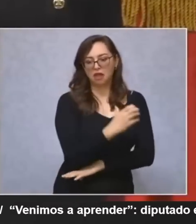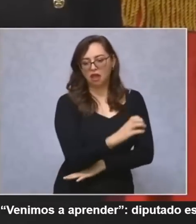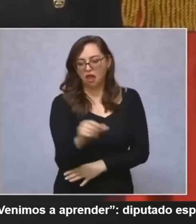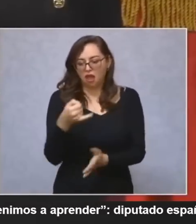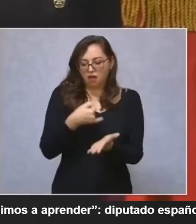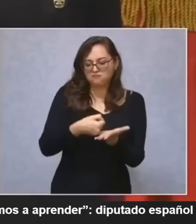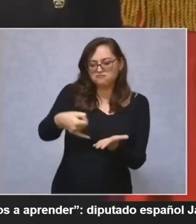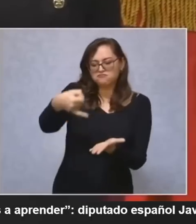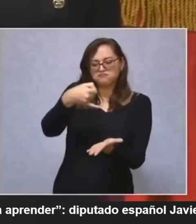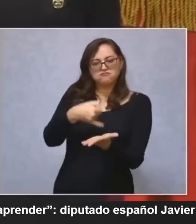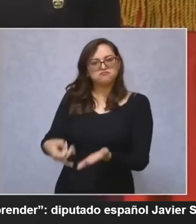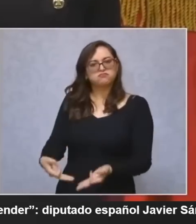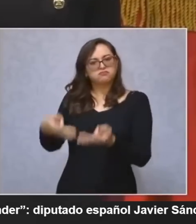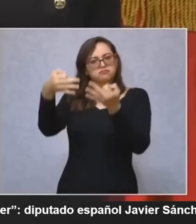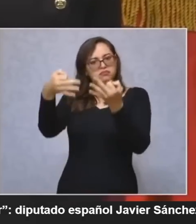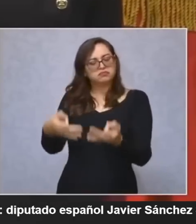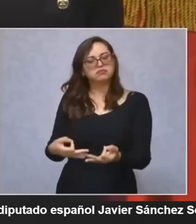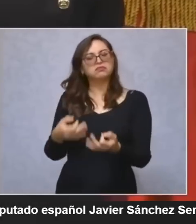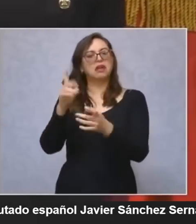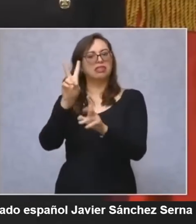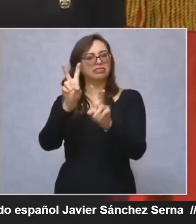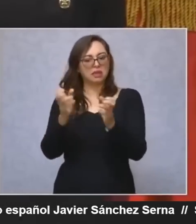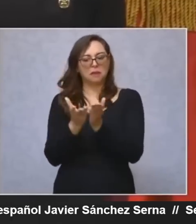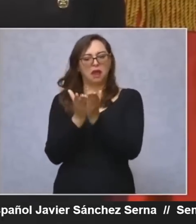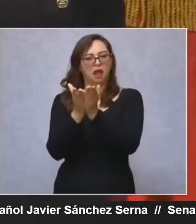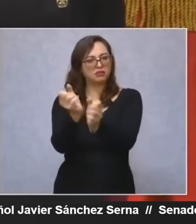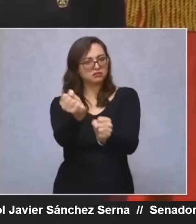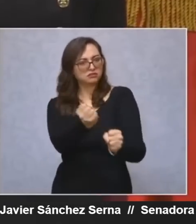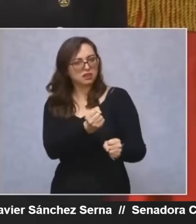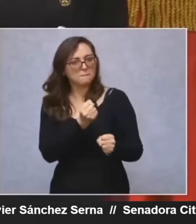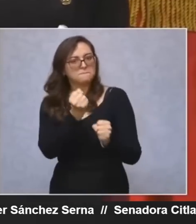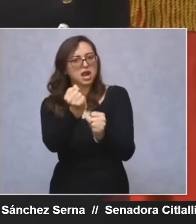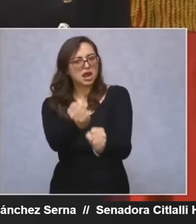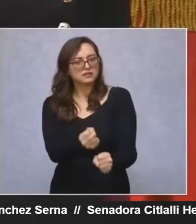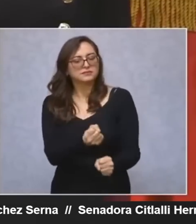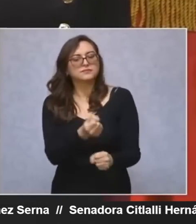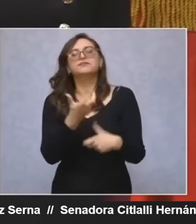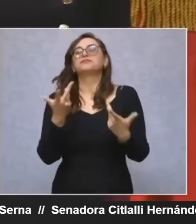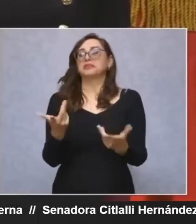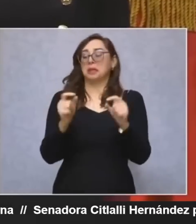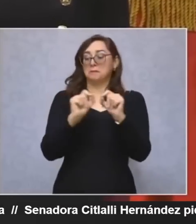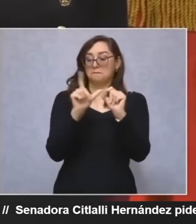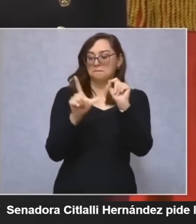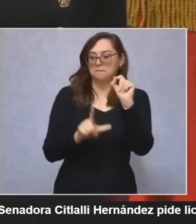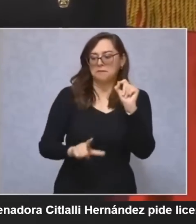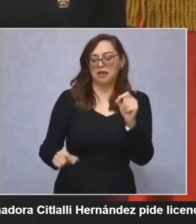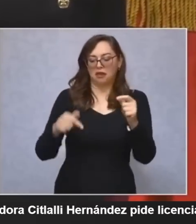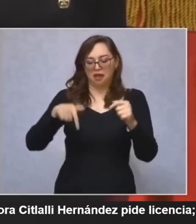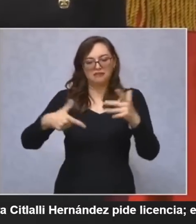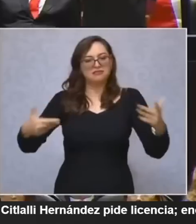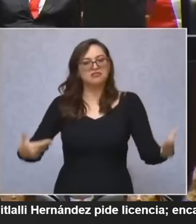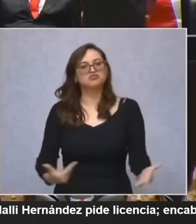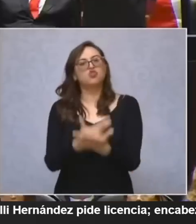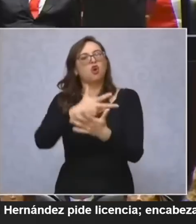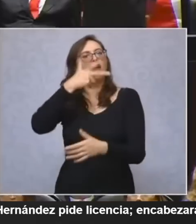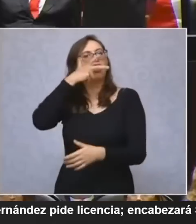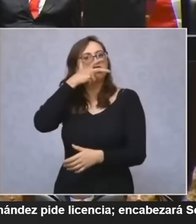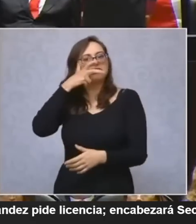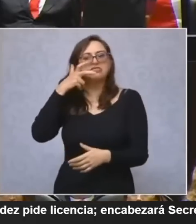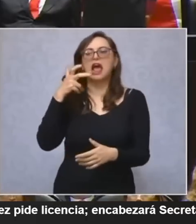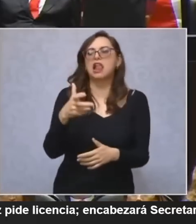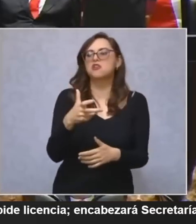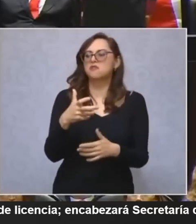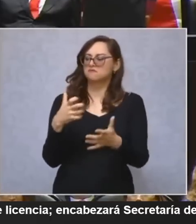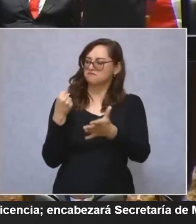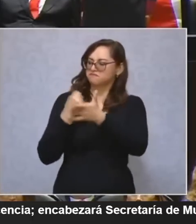cultivo que se conoce, la chinampa. México es el país que le dio al mundo a Hidalgo, que inició con unos